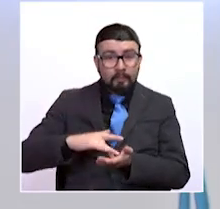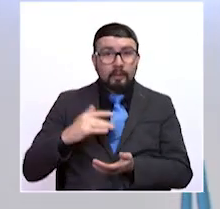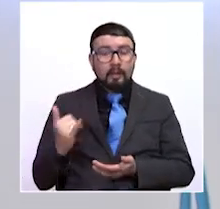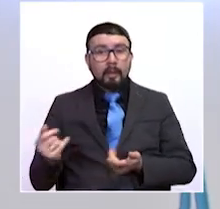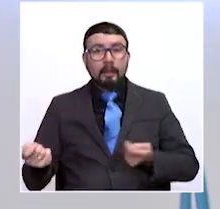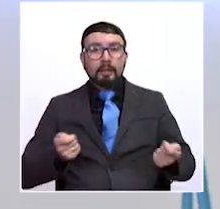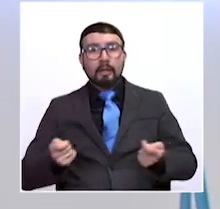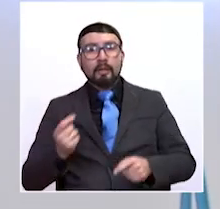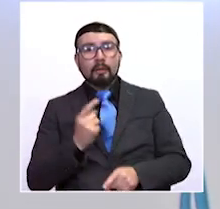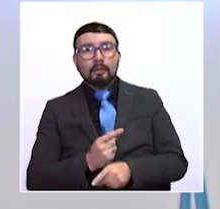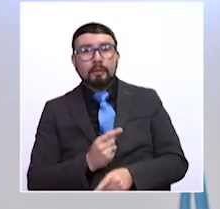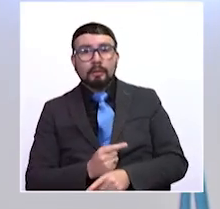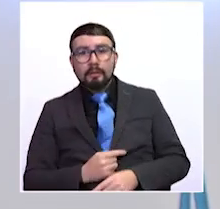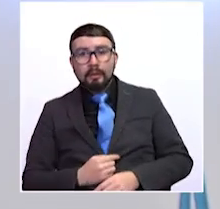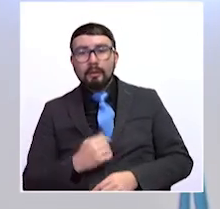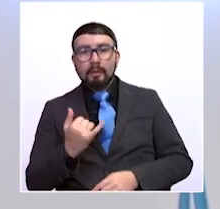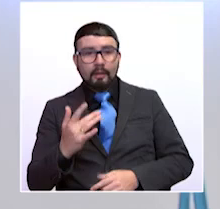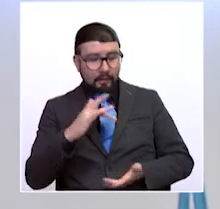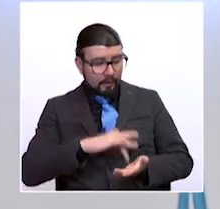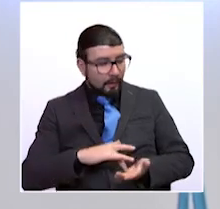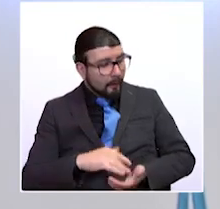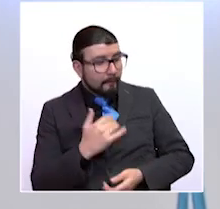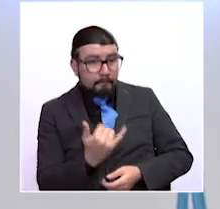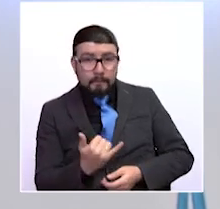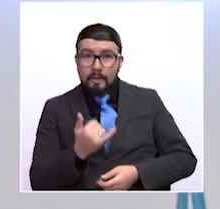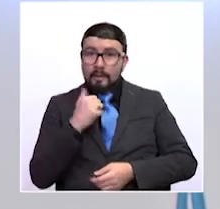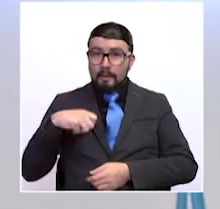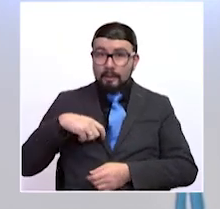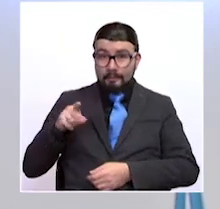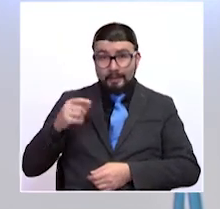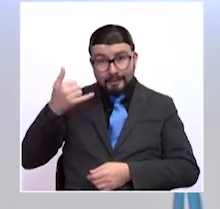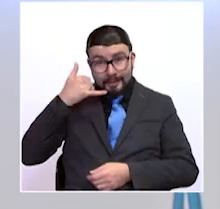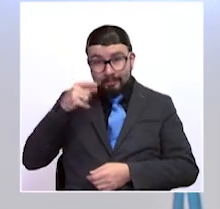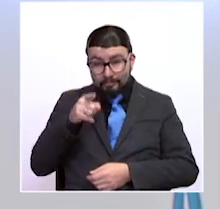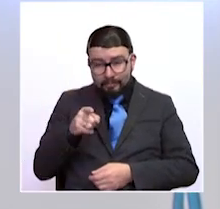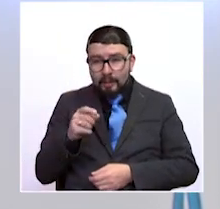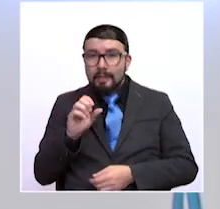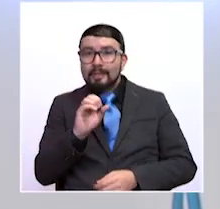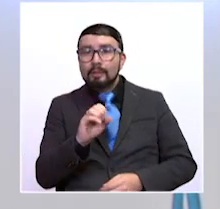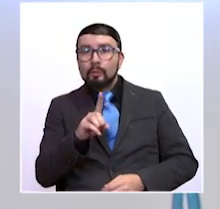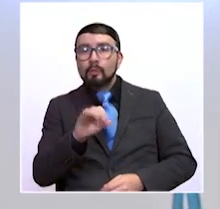pueden llamar también a nuestras líneas telefónicas